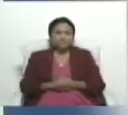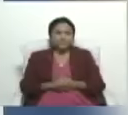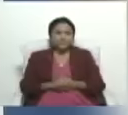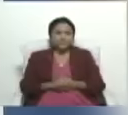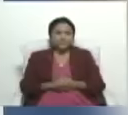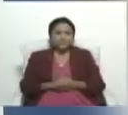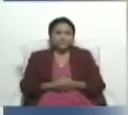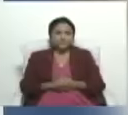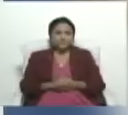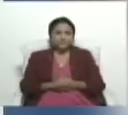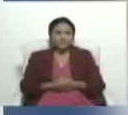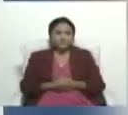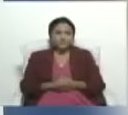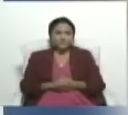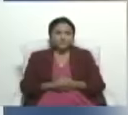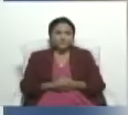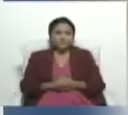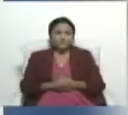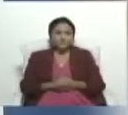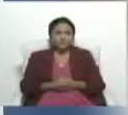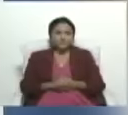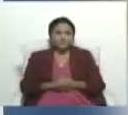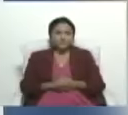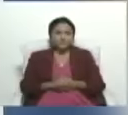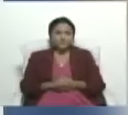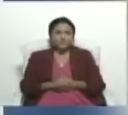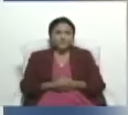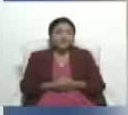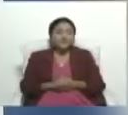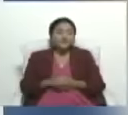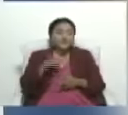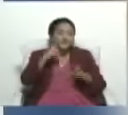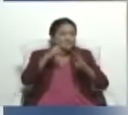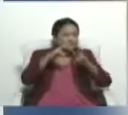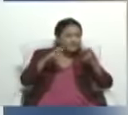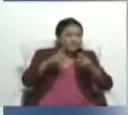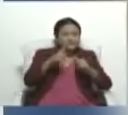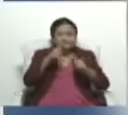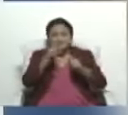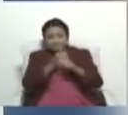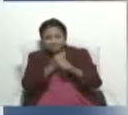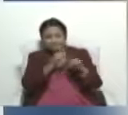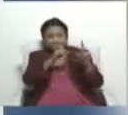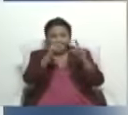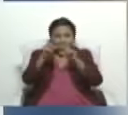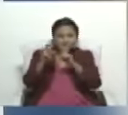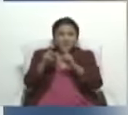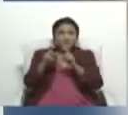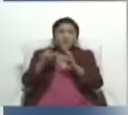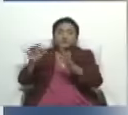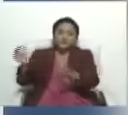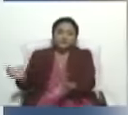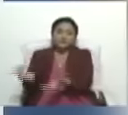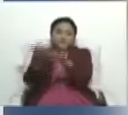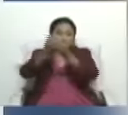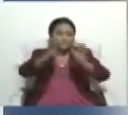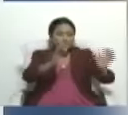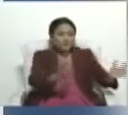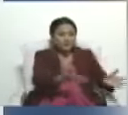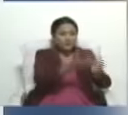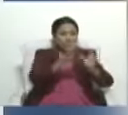una vez que se toman todas las pesquisas y muestras, proceden a recoger el cuerpo